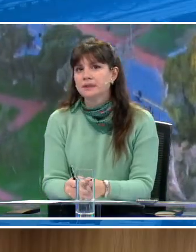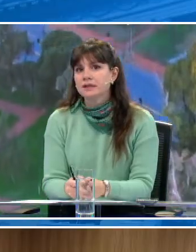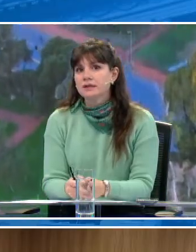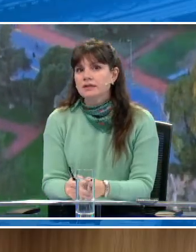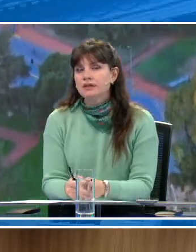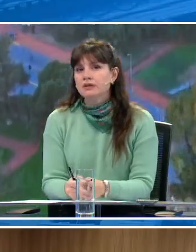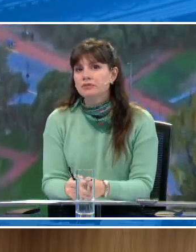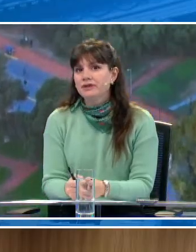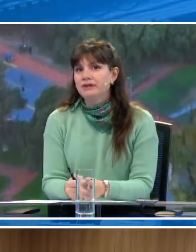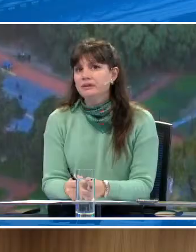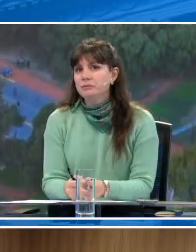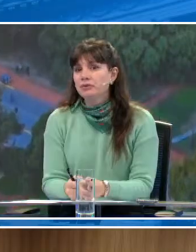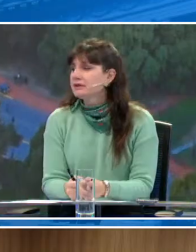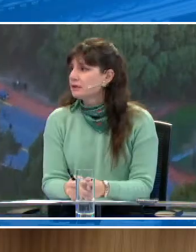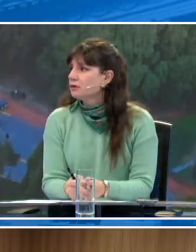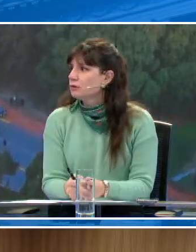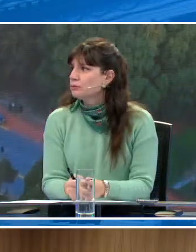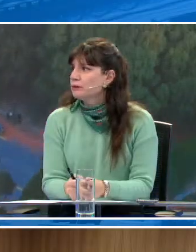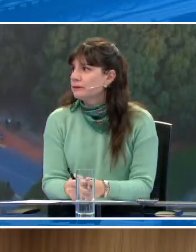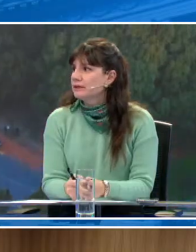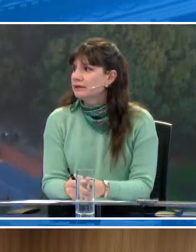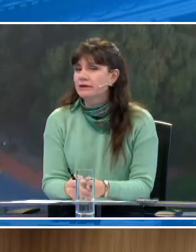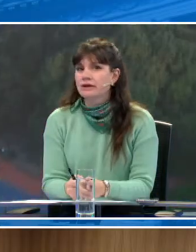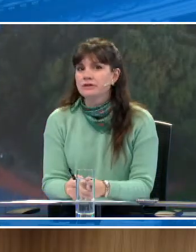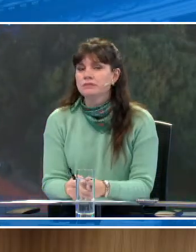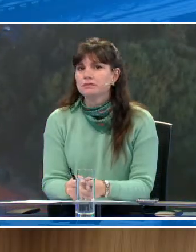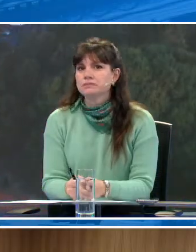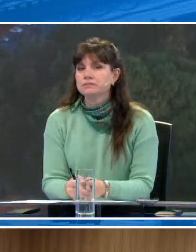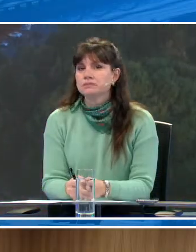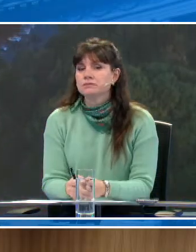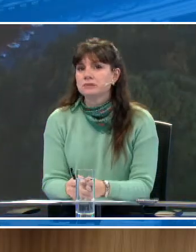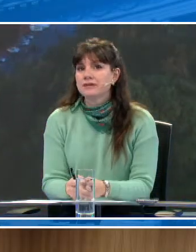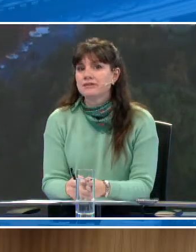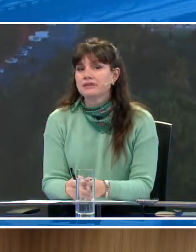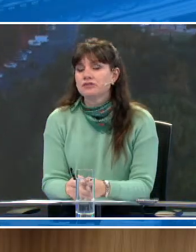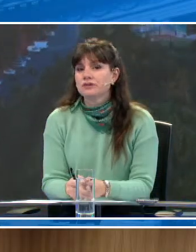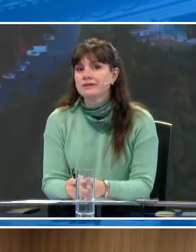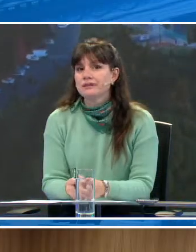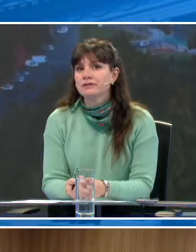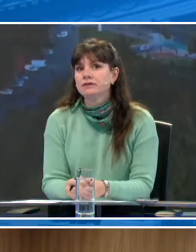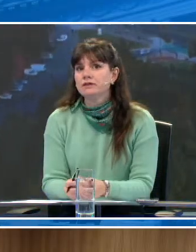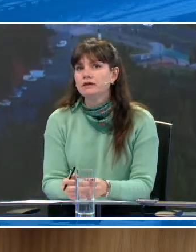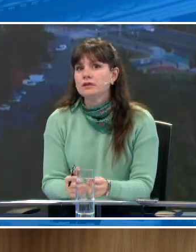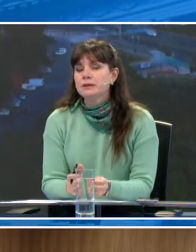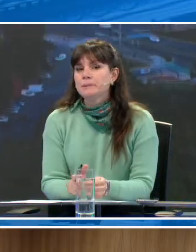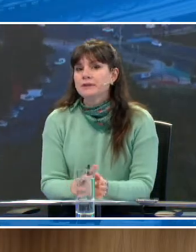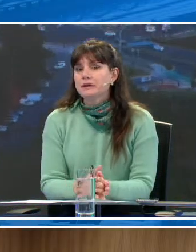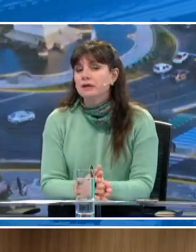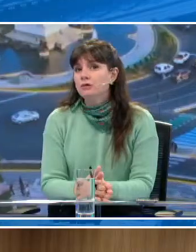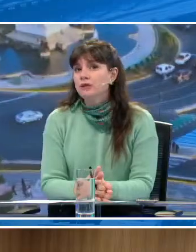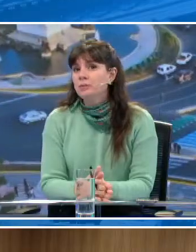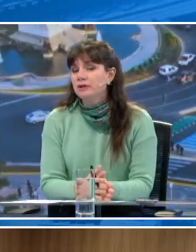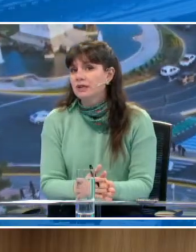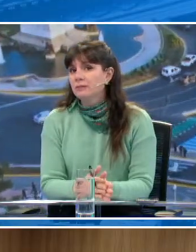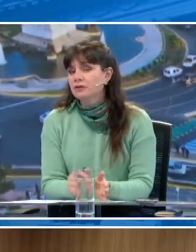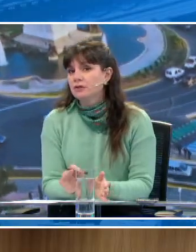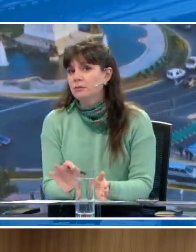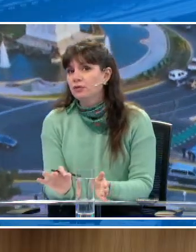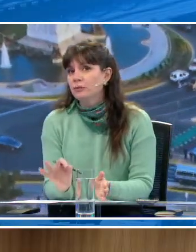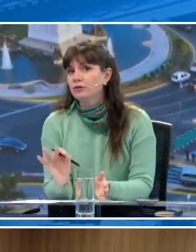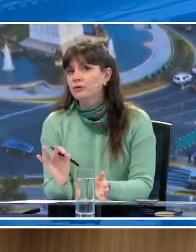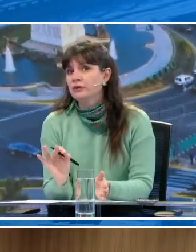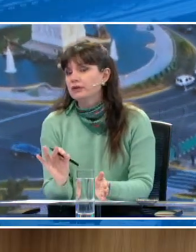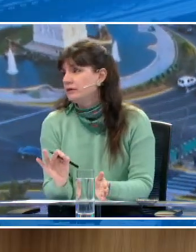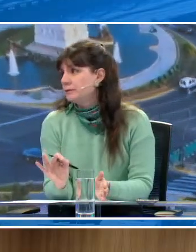estar. Y confían en poder tener quórum. La verdad que hay una sensación en ese sentido. El lunes, por ejemplo, te lo